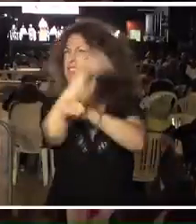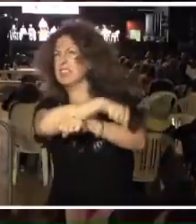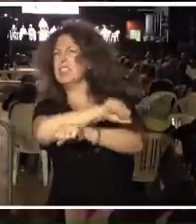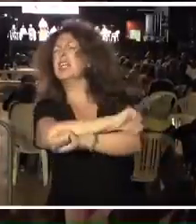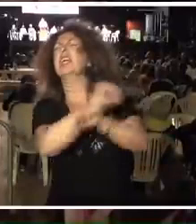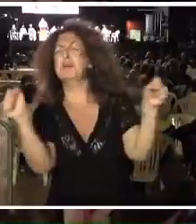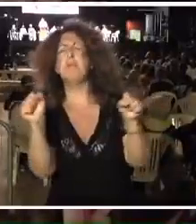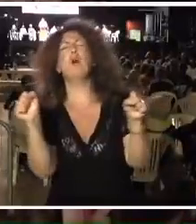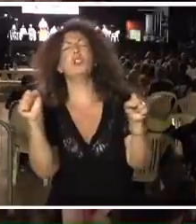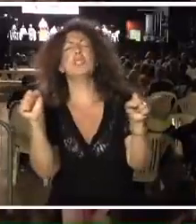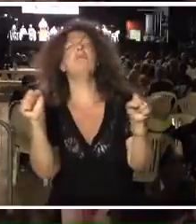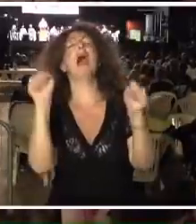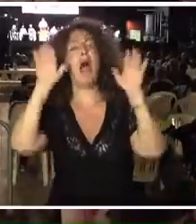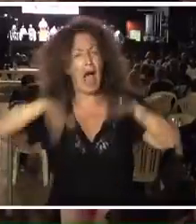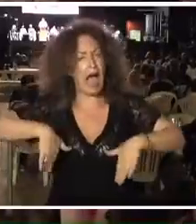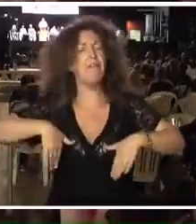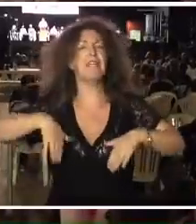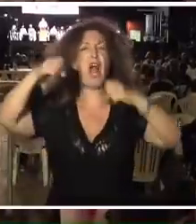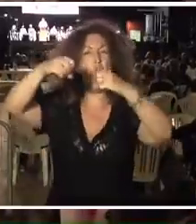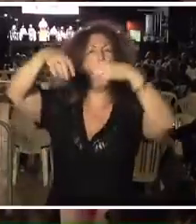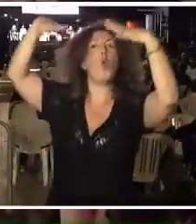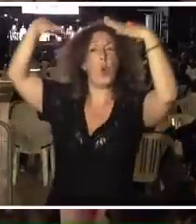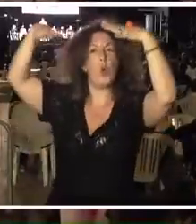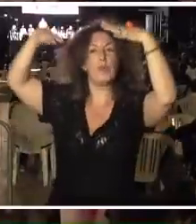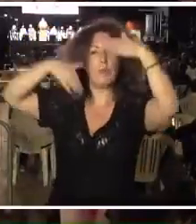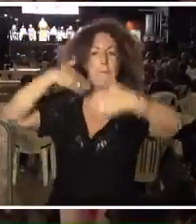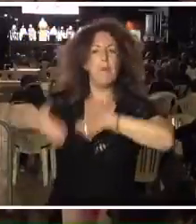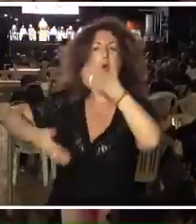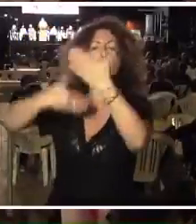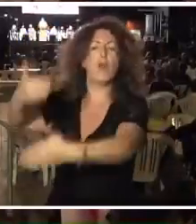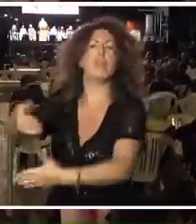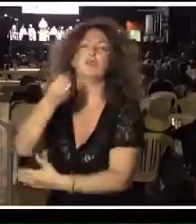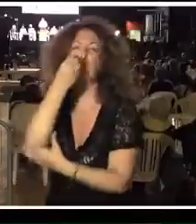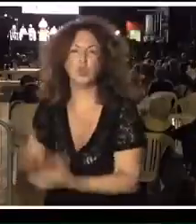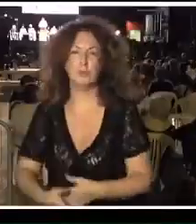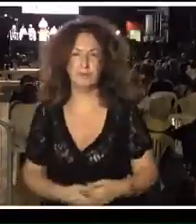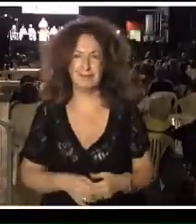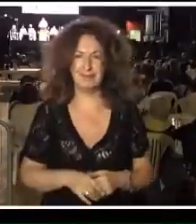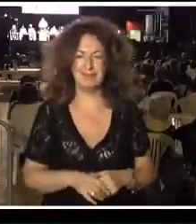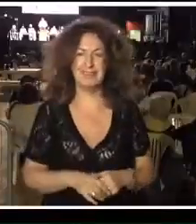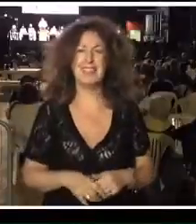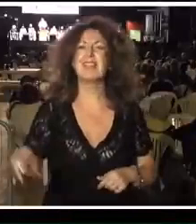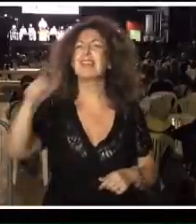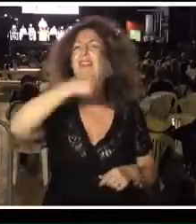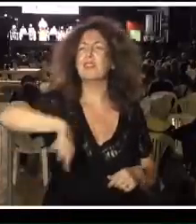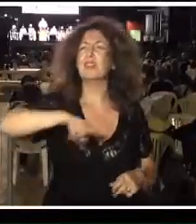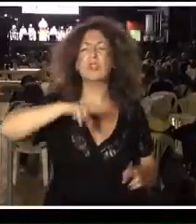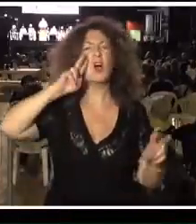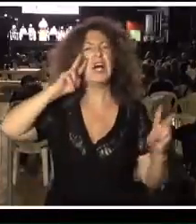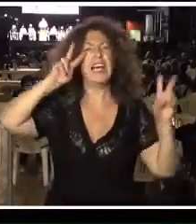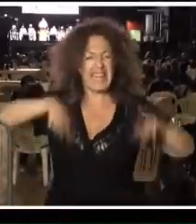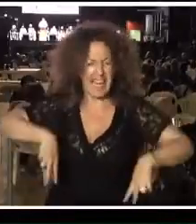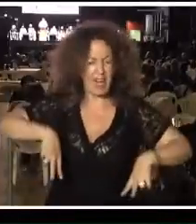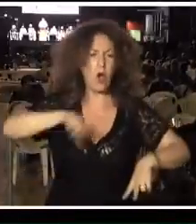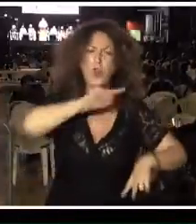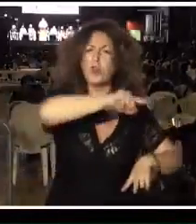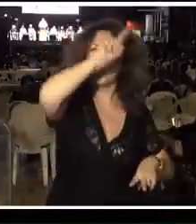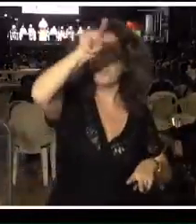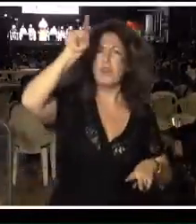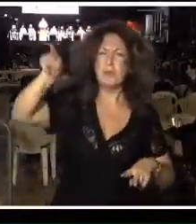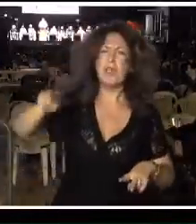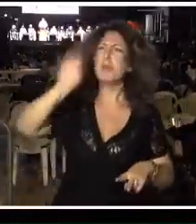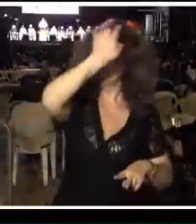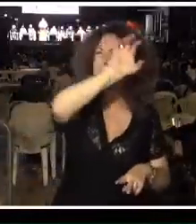se alumbra un nuevo proceso constituyente. Nuestro reconocimiento a los pueblos